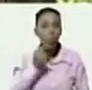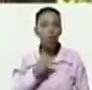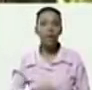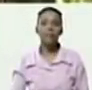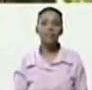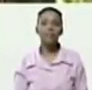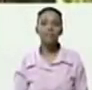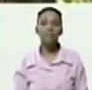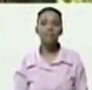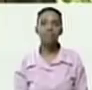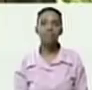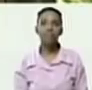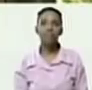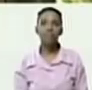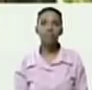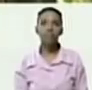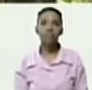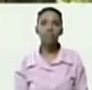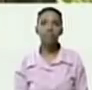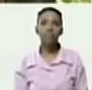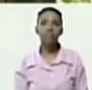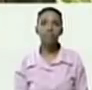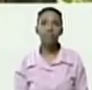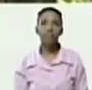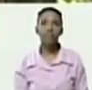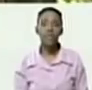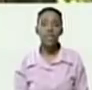Seamos como el padre de Ayacucho.